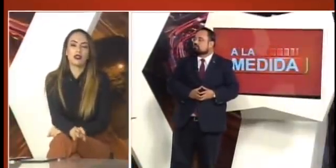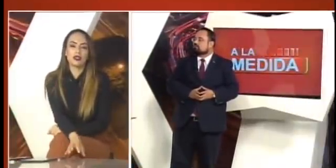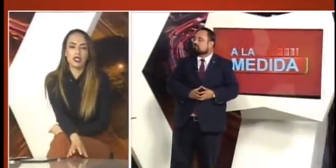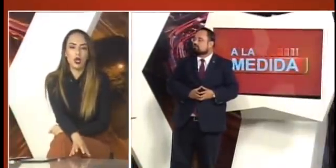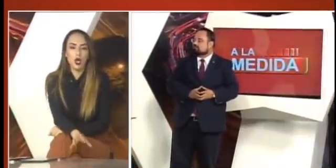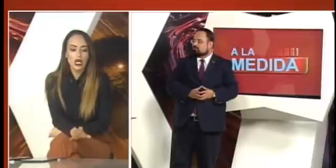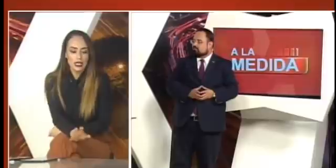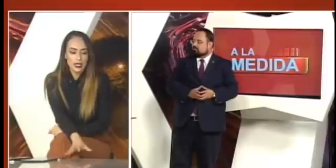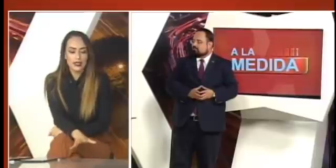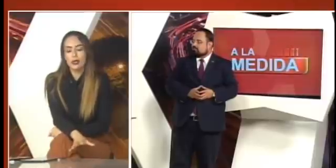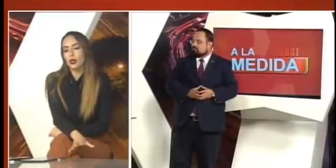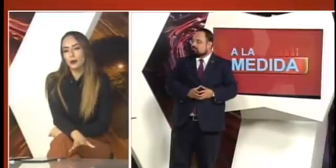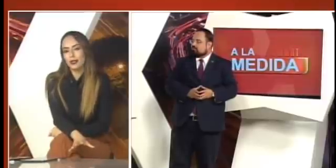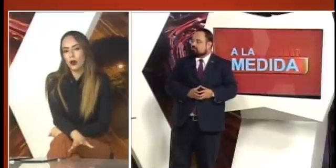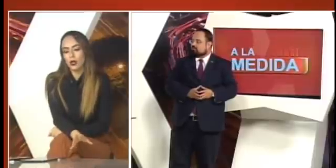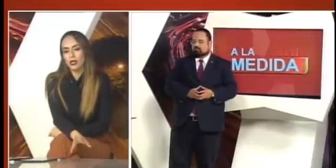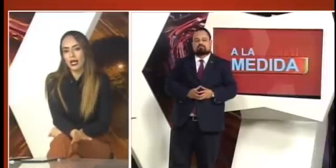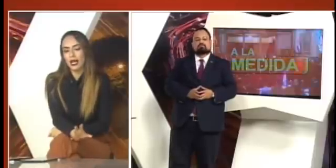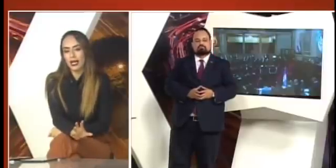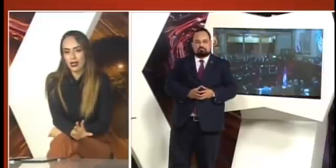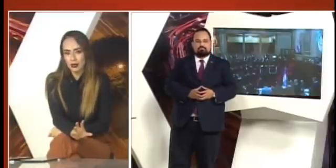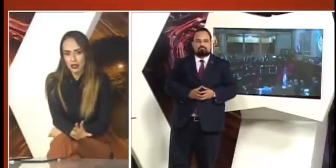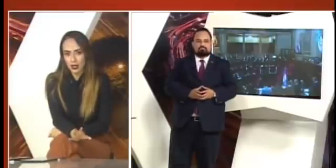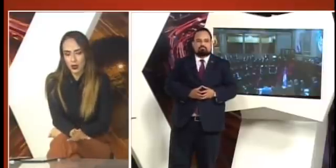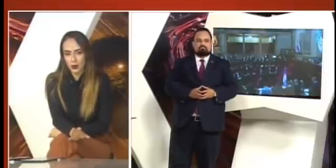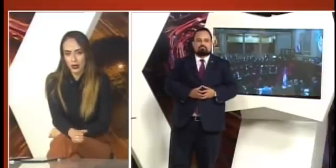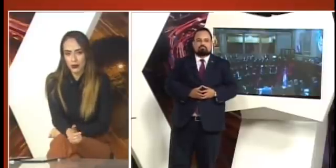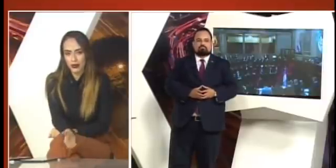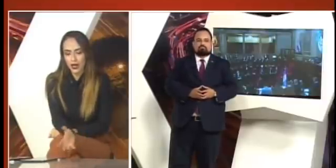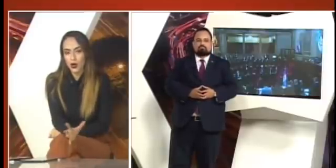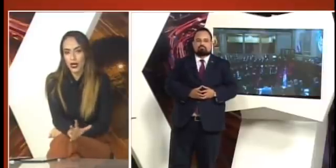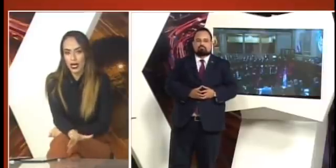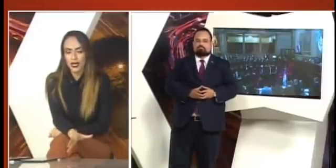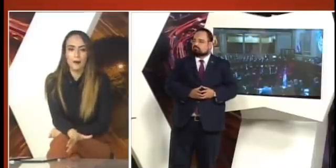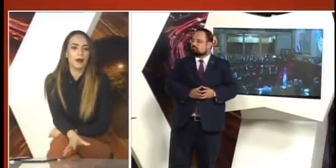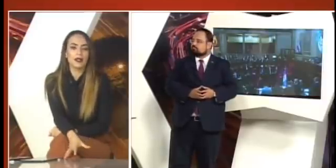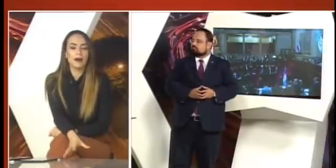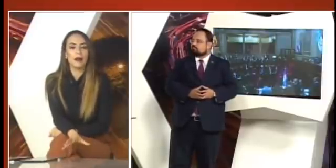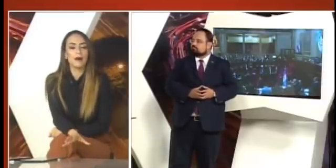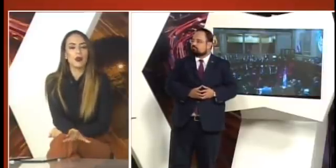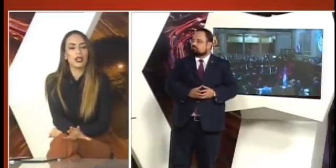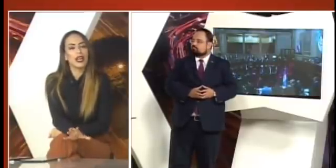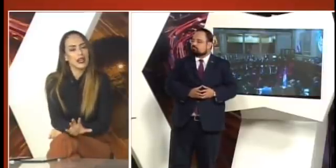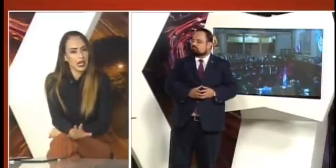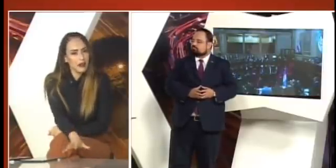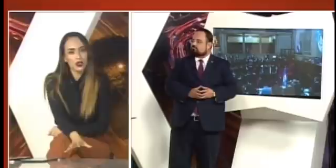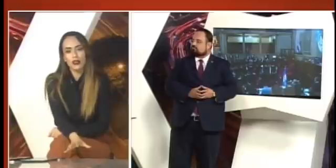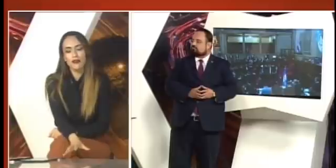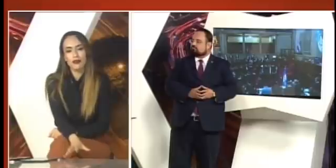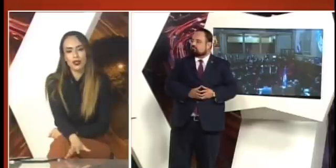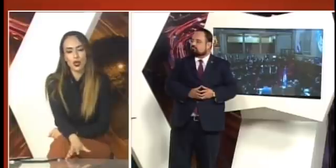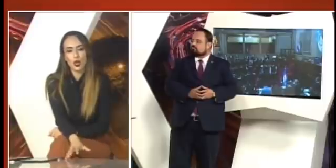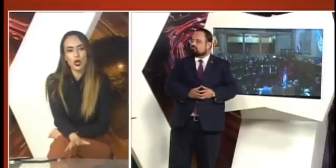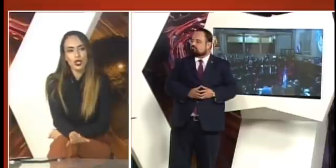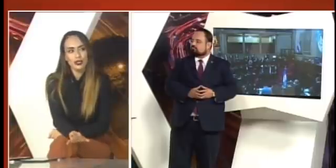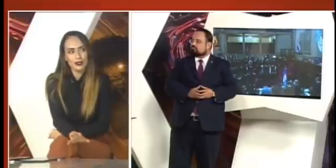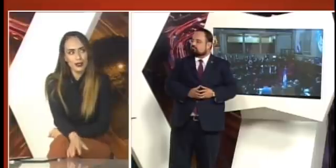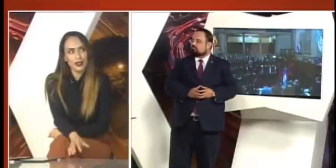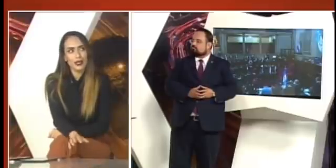equipo periodístico y en si lópez se encuentra en el hemiciclo parlamentario en el área de prensa para poder recabar toda información